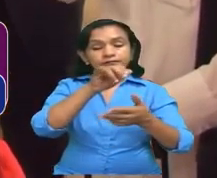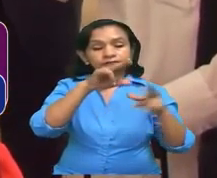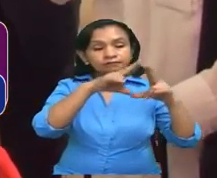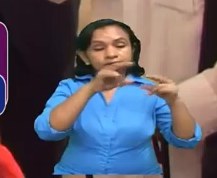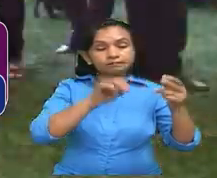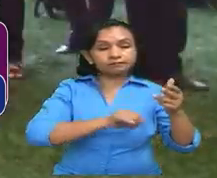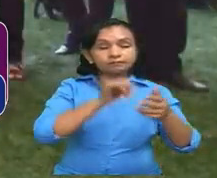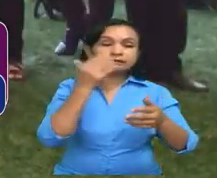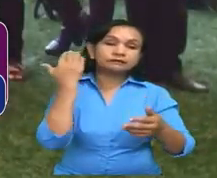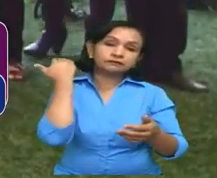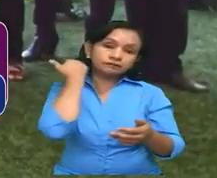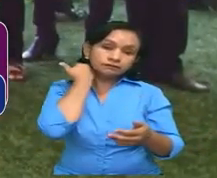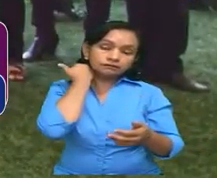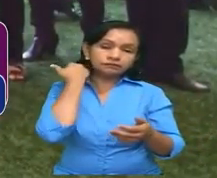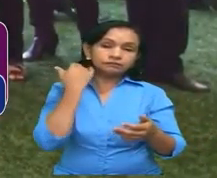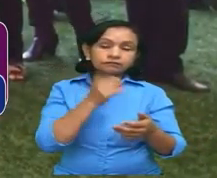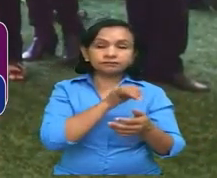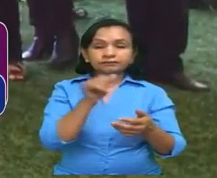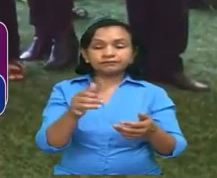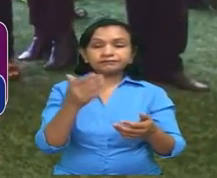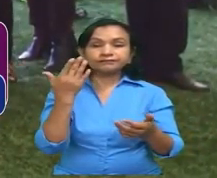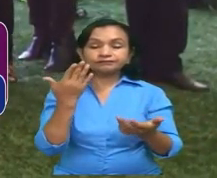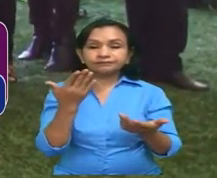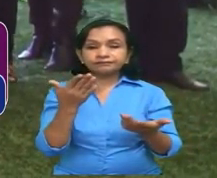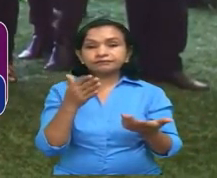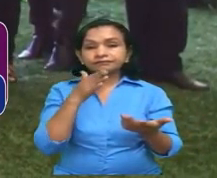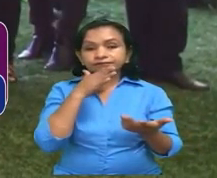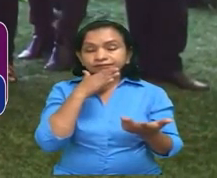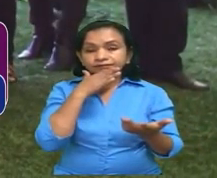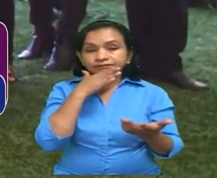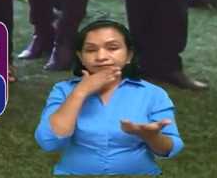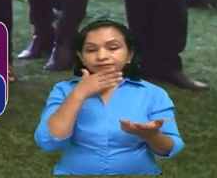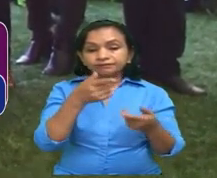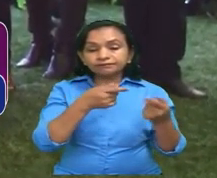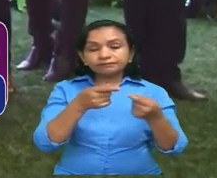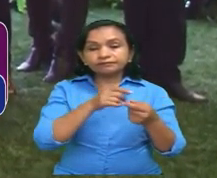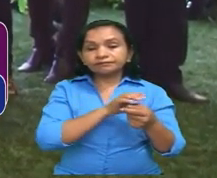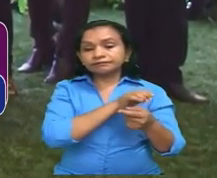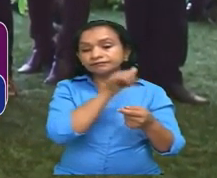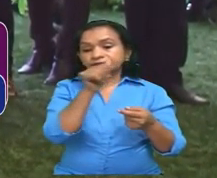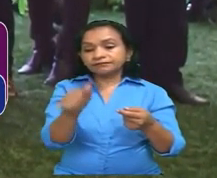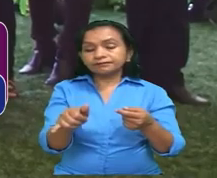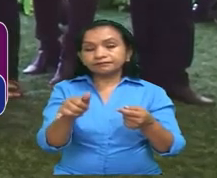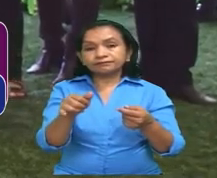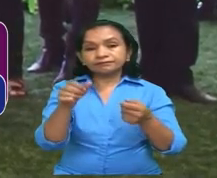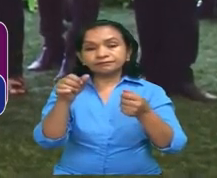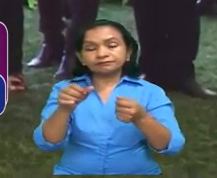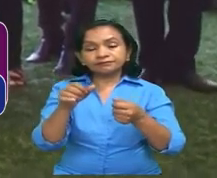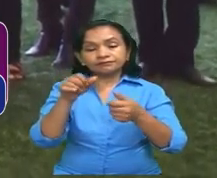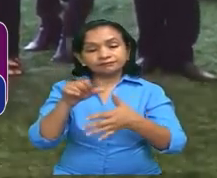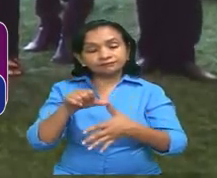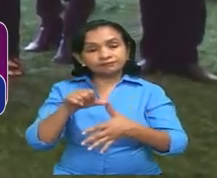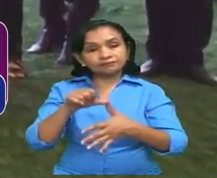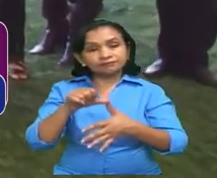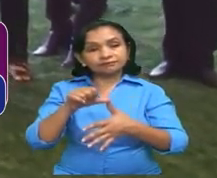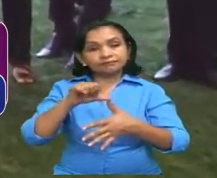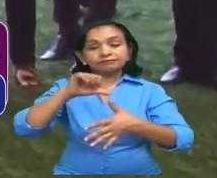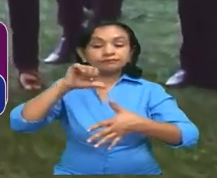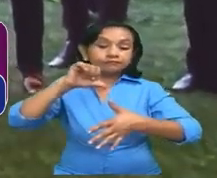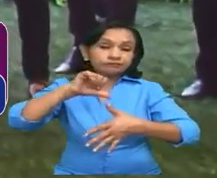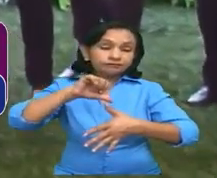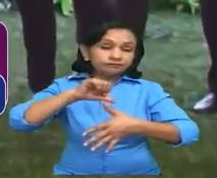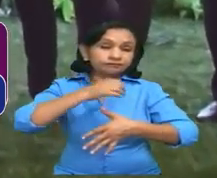que esta nueva ruta que estaría ofreciendo Conviasa hacia lo que es la parte de América del Sur sería muy ventajoso, ya